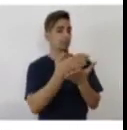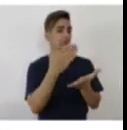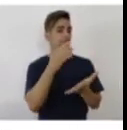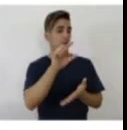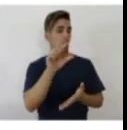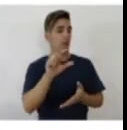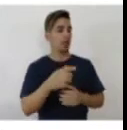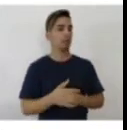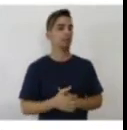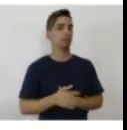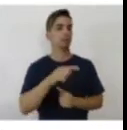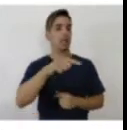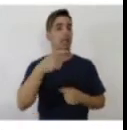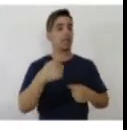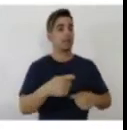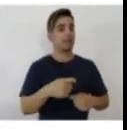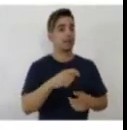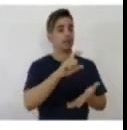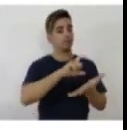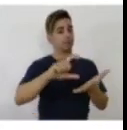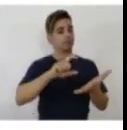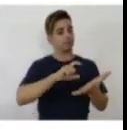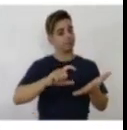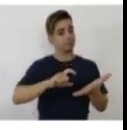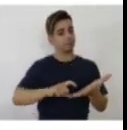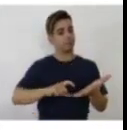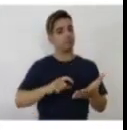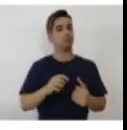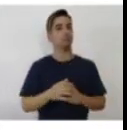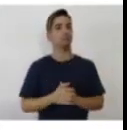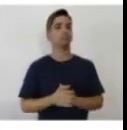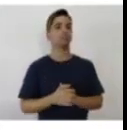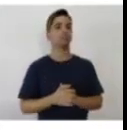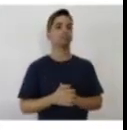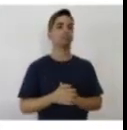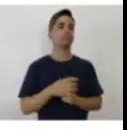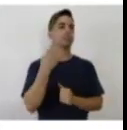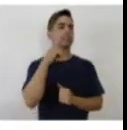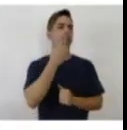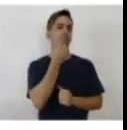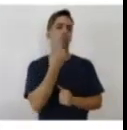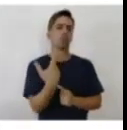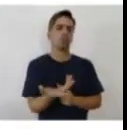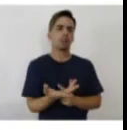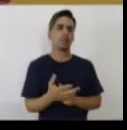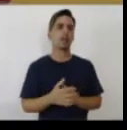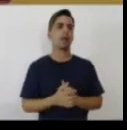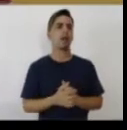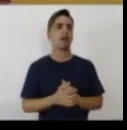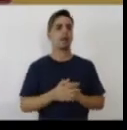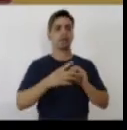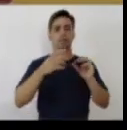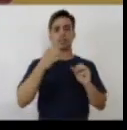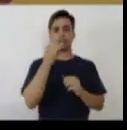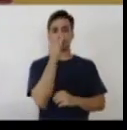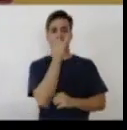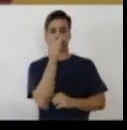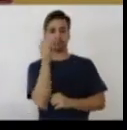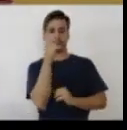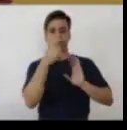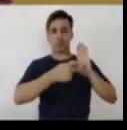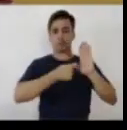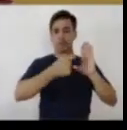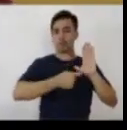Deben redactar un ensayo a partir del libro que seleccionaron y dentro de sus posibilidades grabar